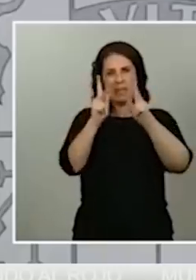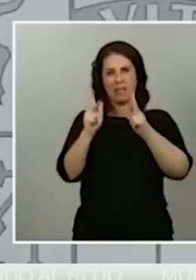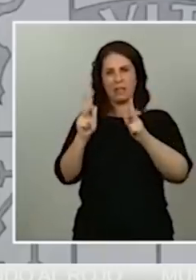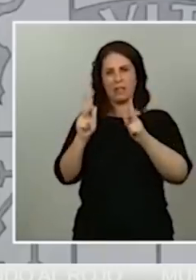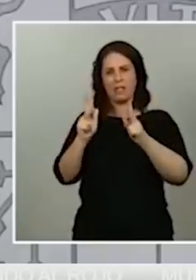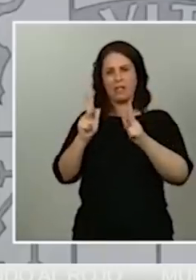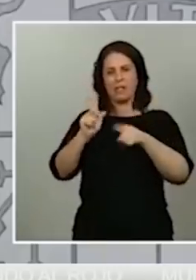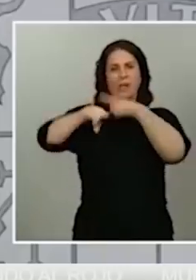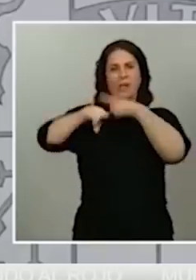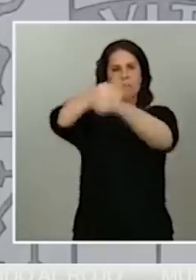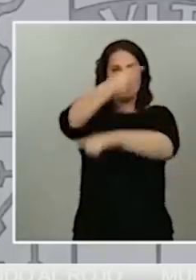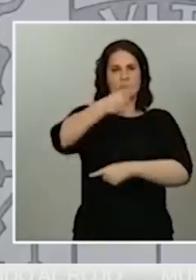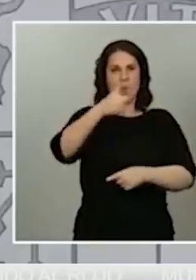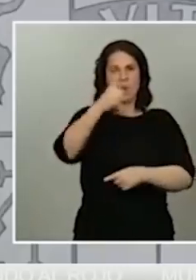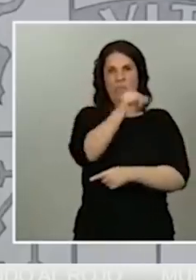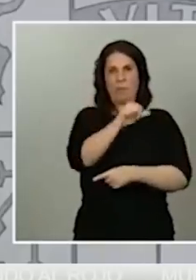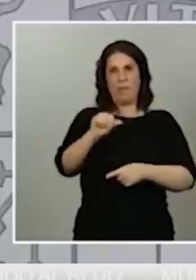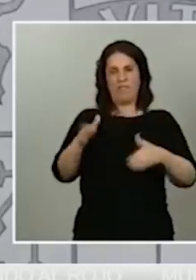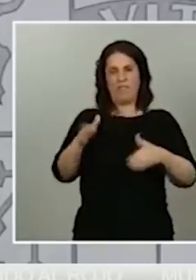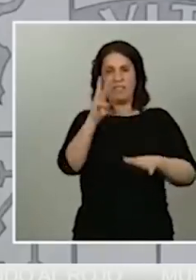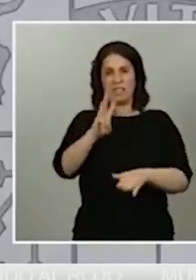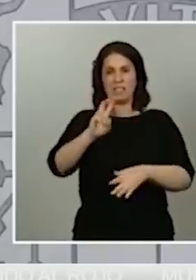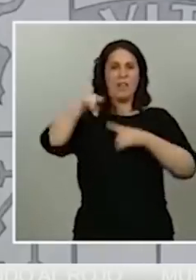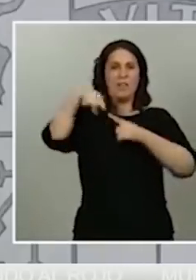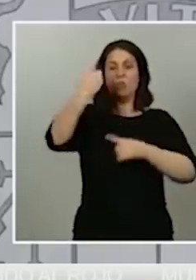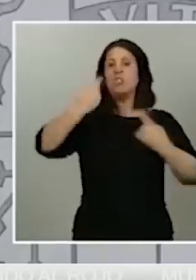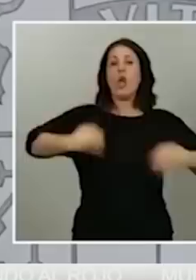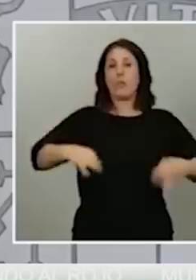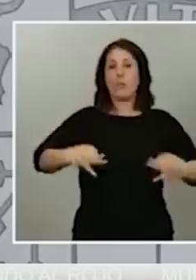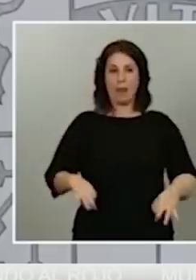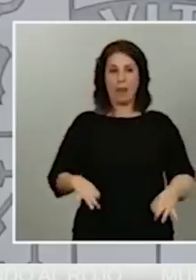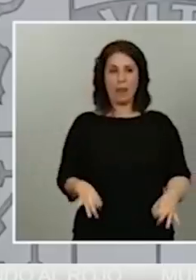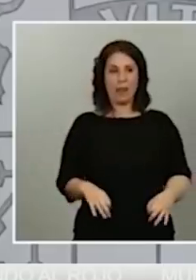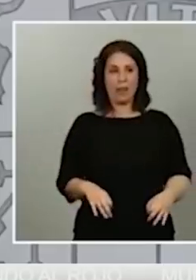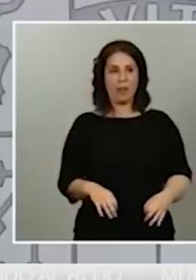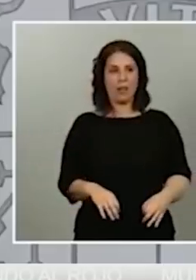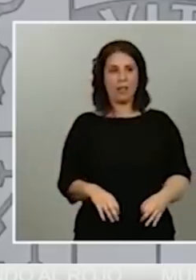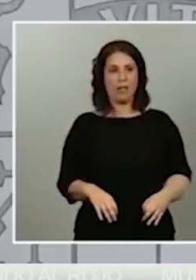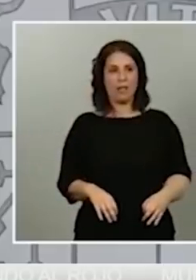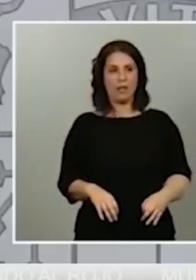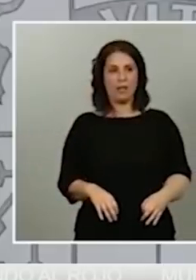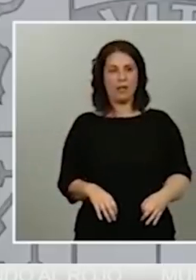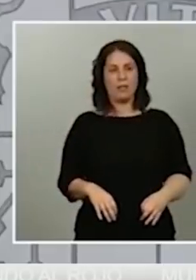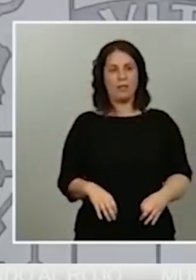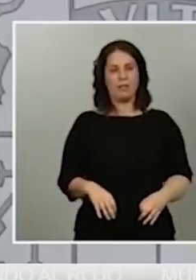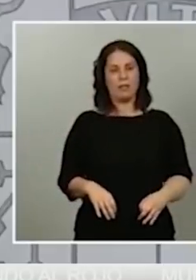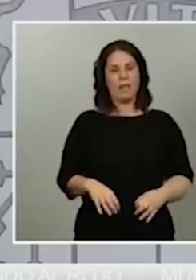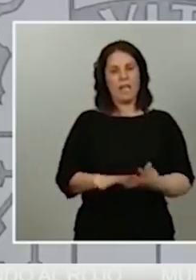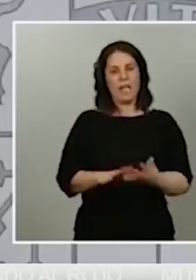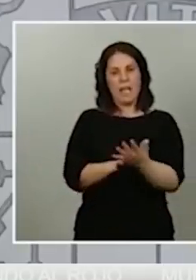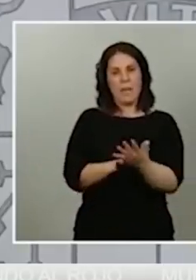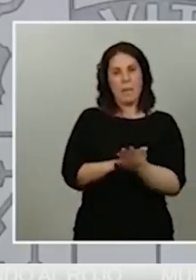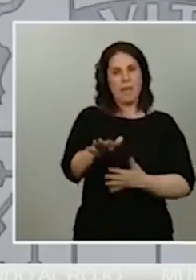que no cumplen con algo que debiera de ser sagrado. Ya le cité en una ocasión a